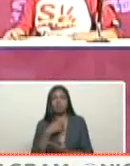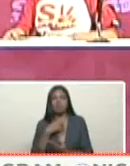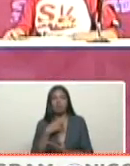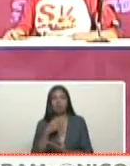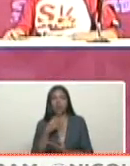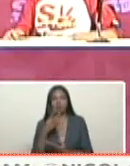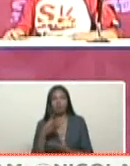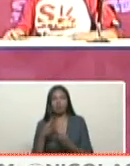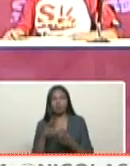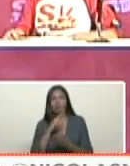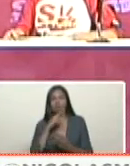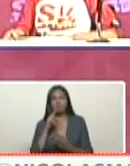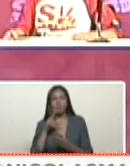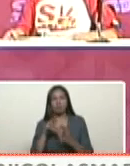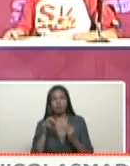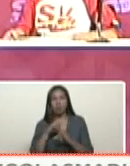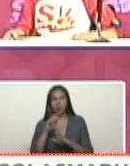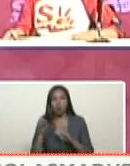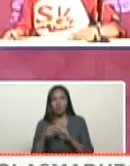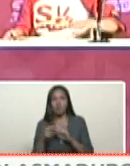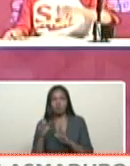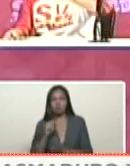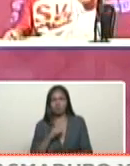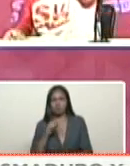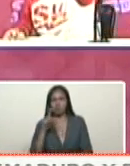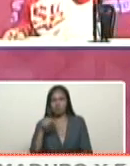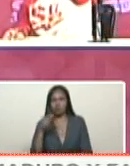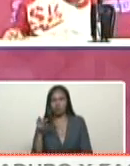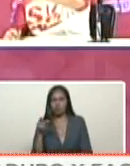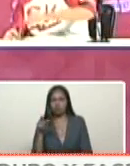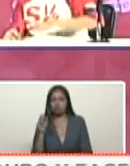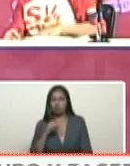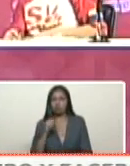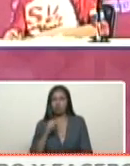nombré a todos. No, a ti te nombré. De primerita, sí.